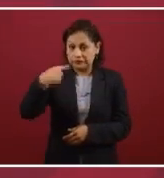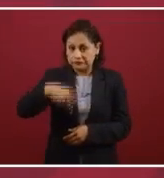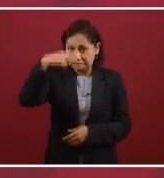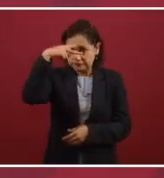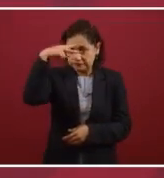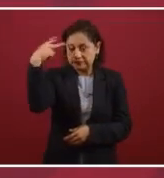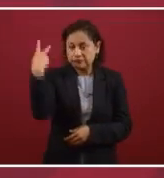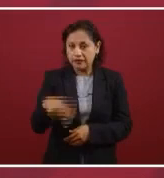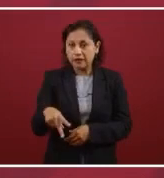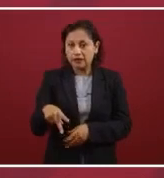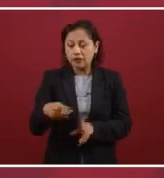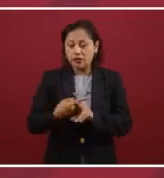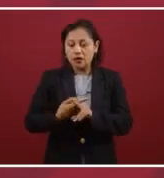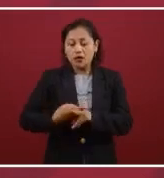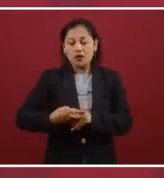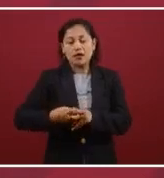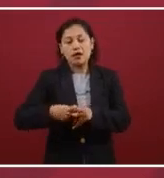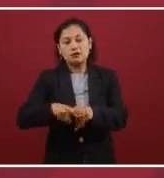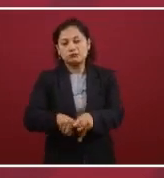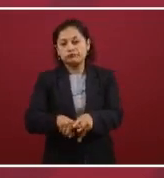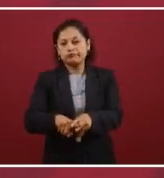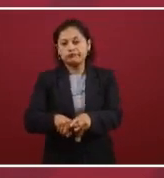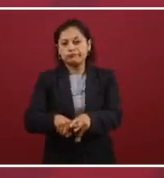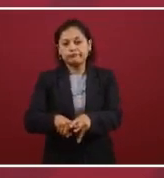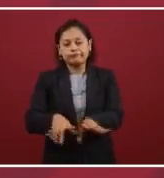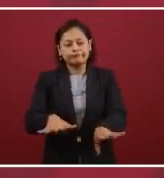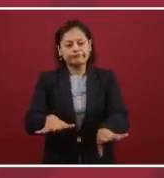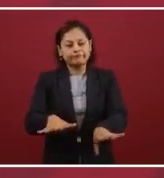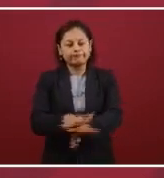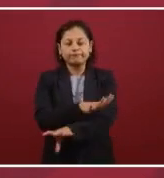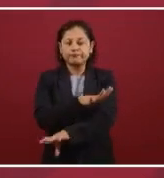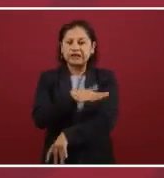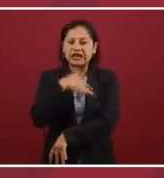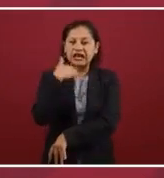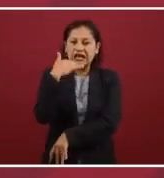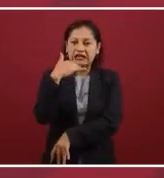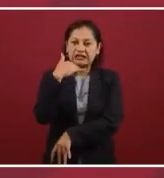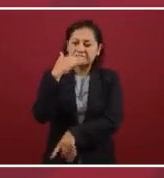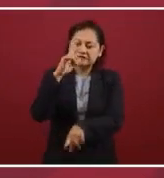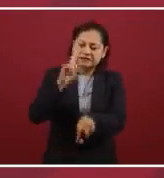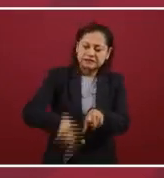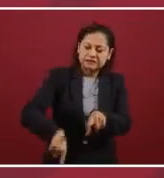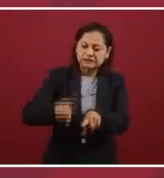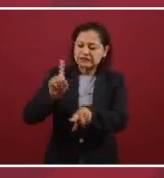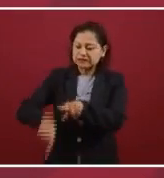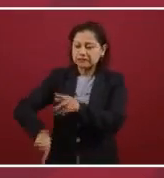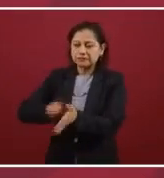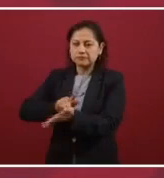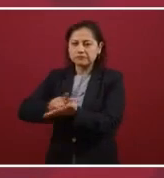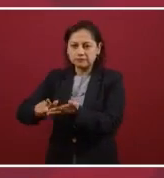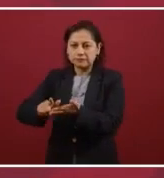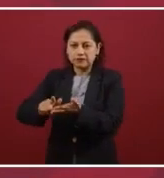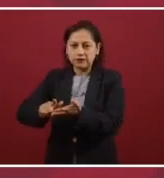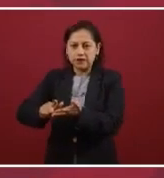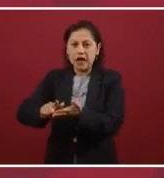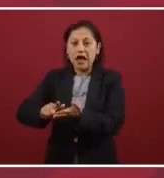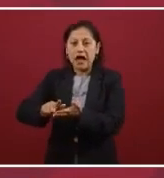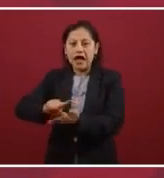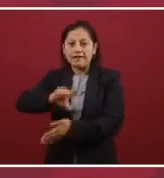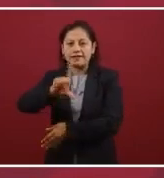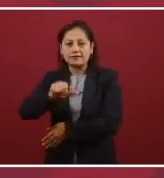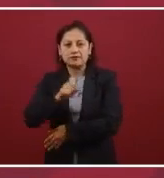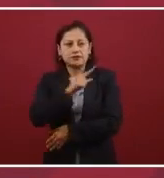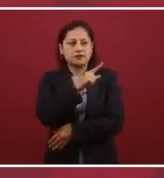hemos decidido erradicar la corrupción en el país, y hemos hablado